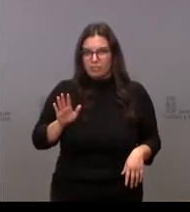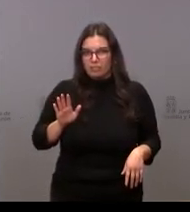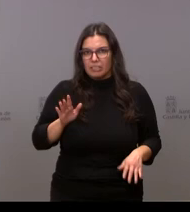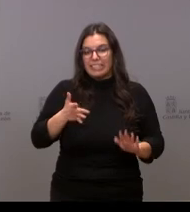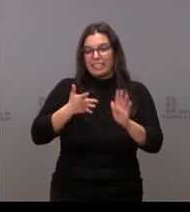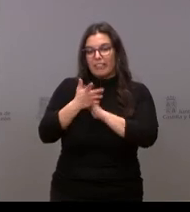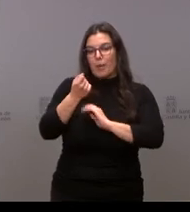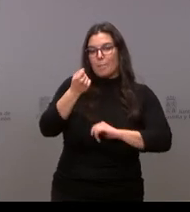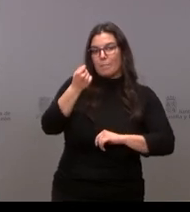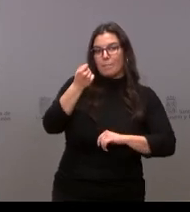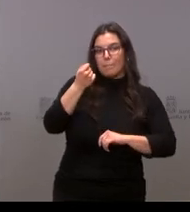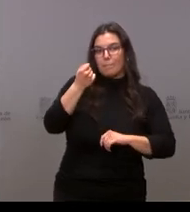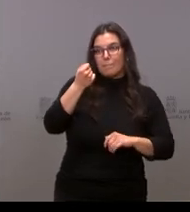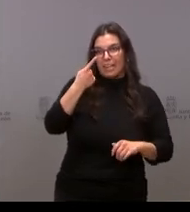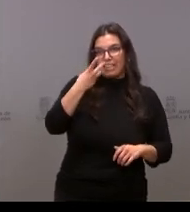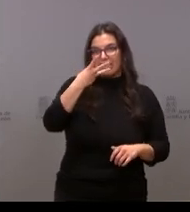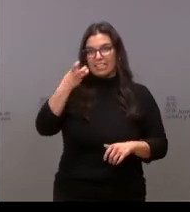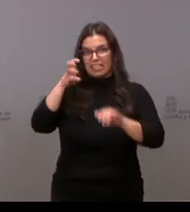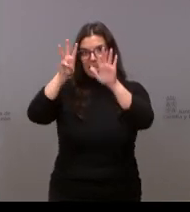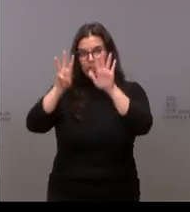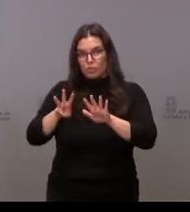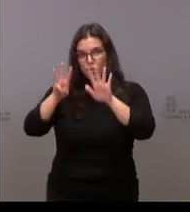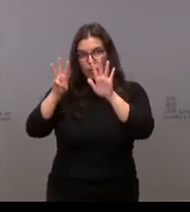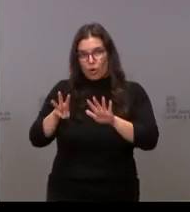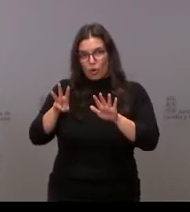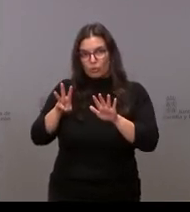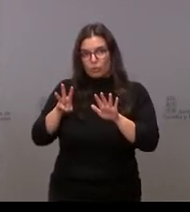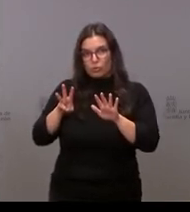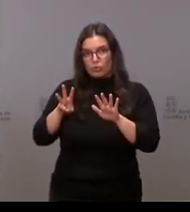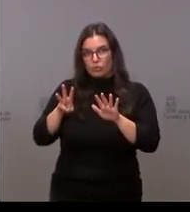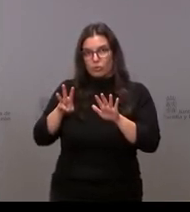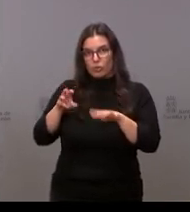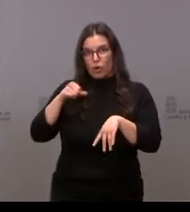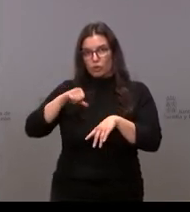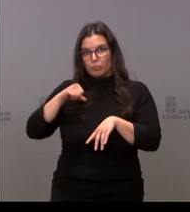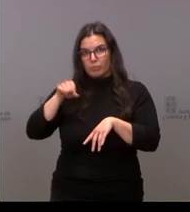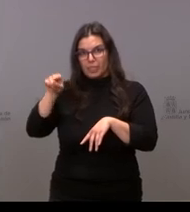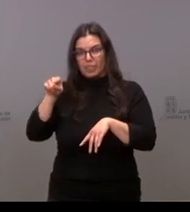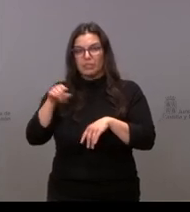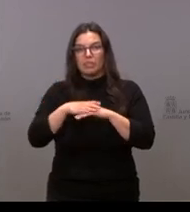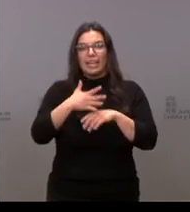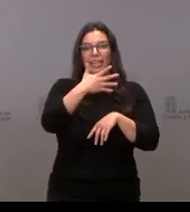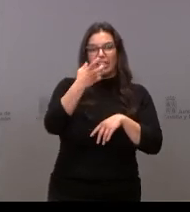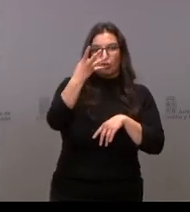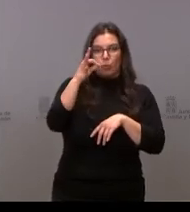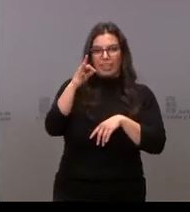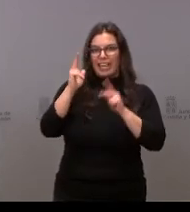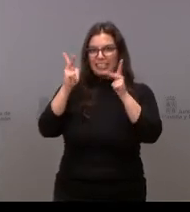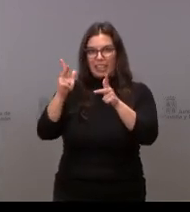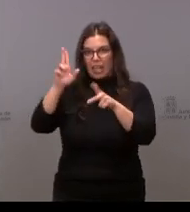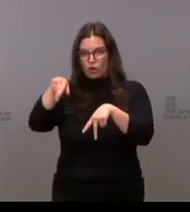1308 que hay ahora mismo víctimas mortales en los hospitales que tampoco son las 540 que hay en residencias y por lo tanto